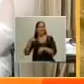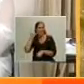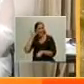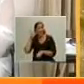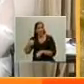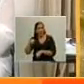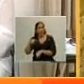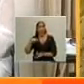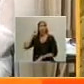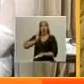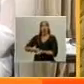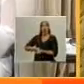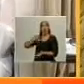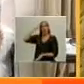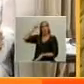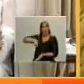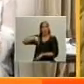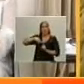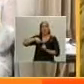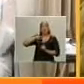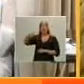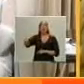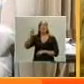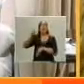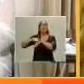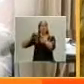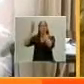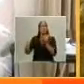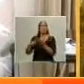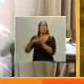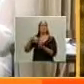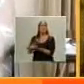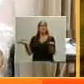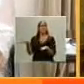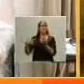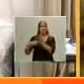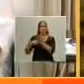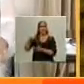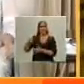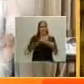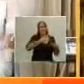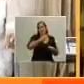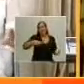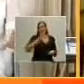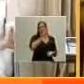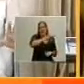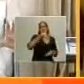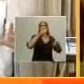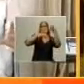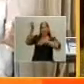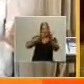la causa AMIA. Porque este grupo era el grupo, digamos, operativo local de la CIA, y esa no es la hipótesis que la